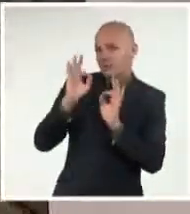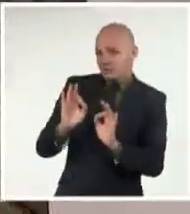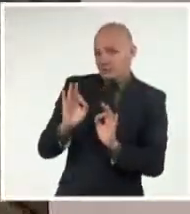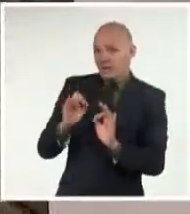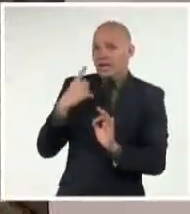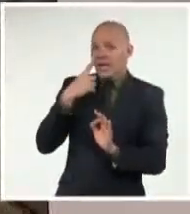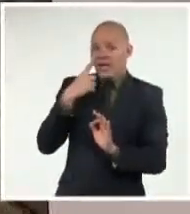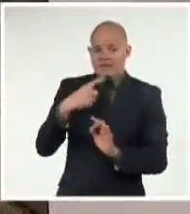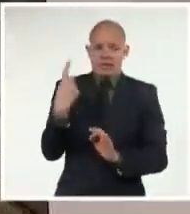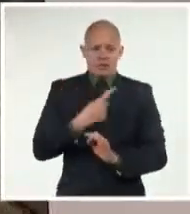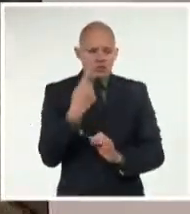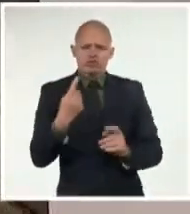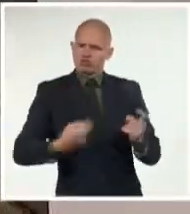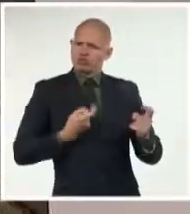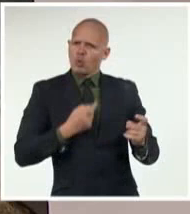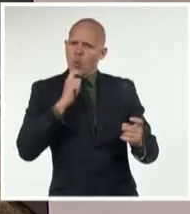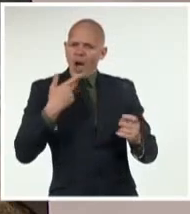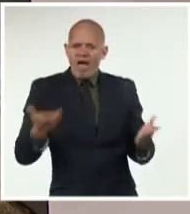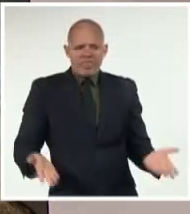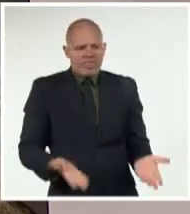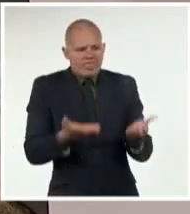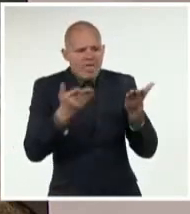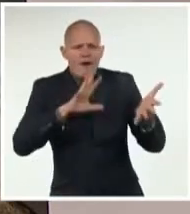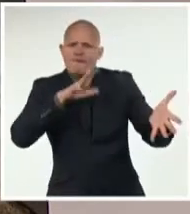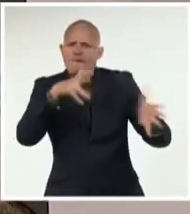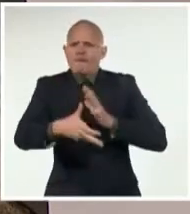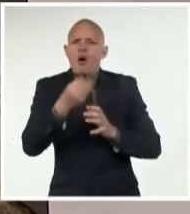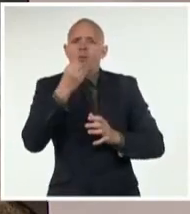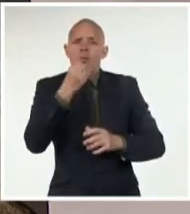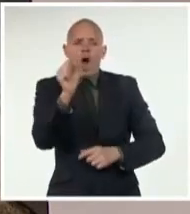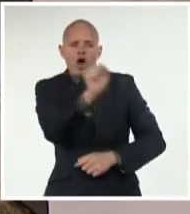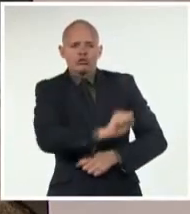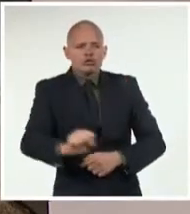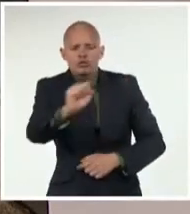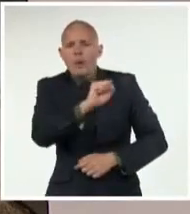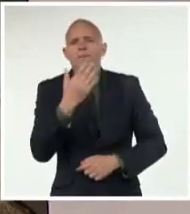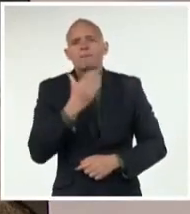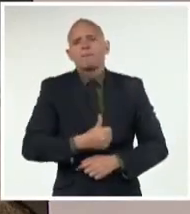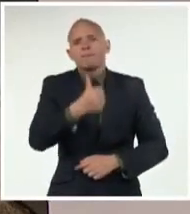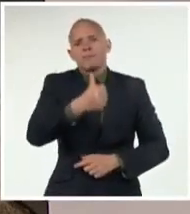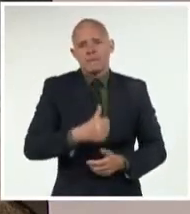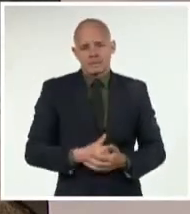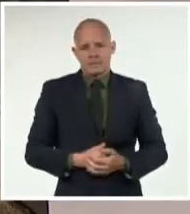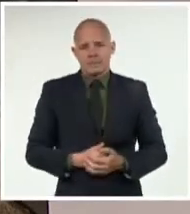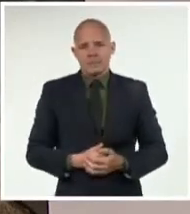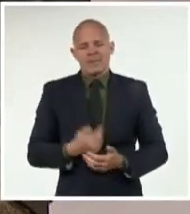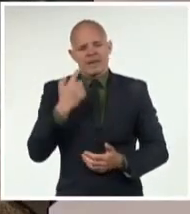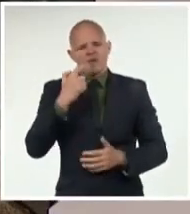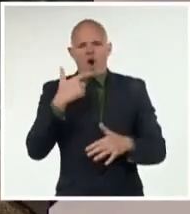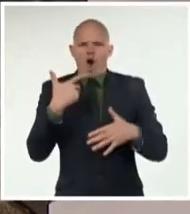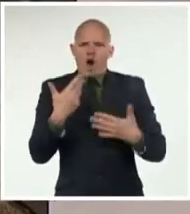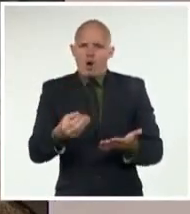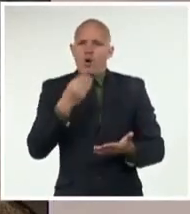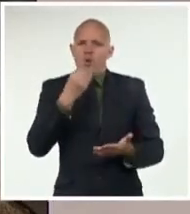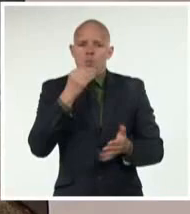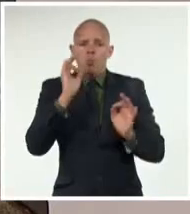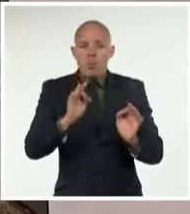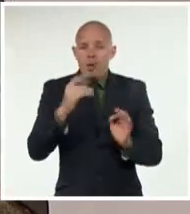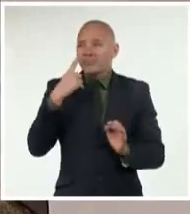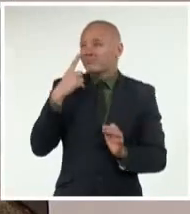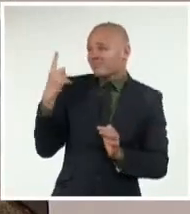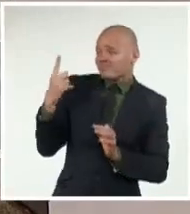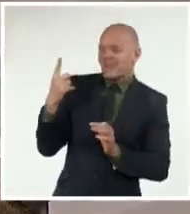desarrollo y perfeccionamiento de cómo hacer el cambio social socialista como superación de la lógica